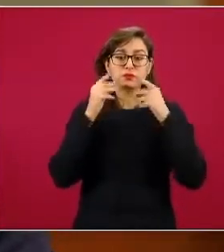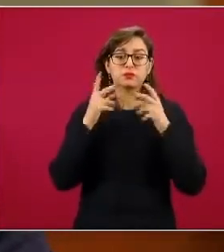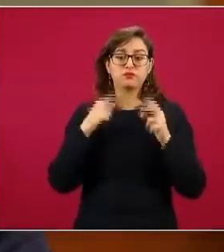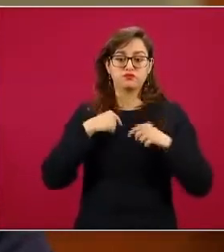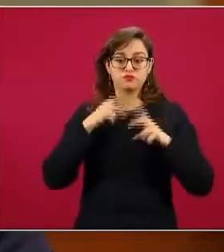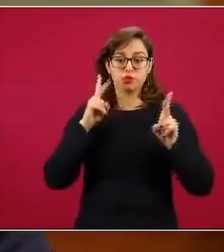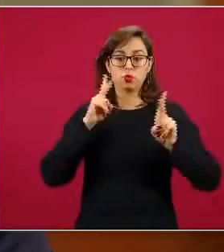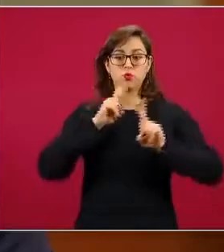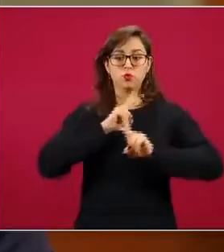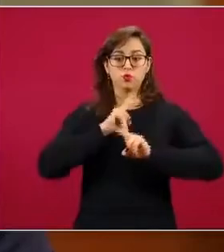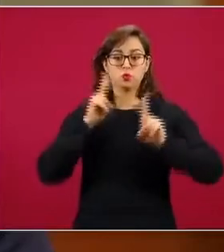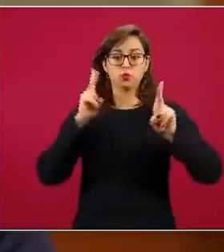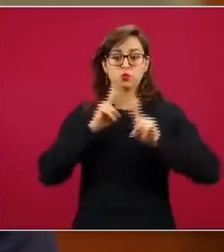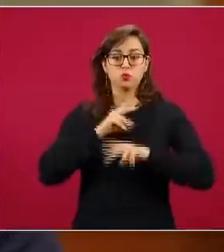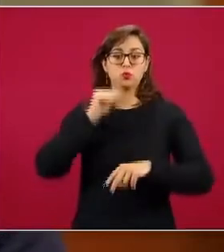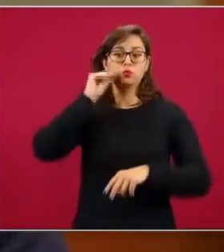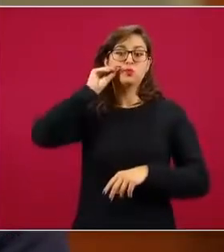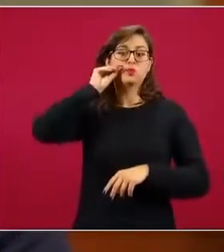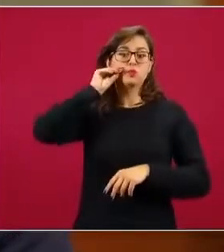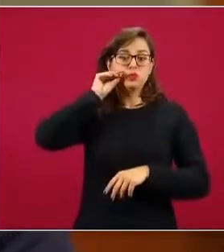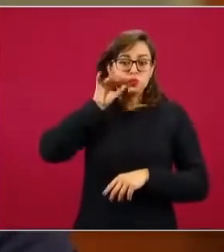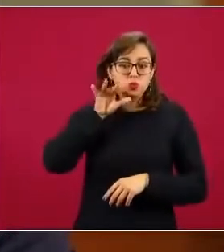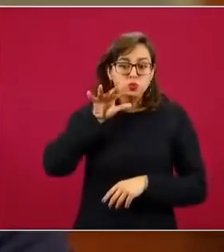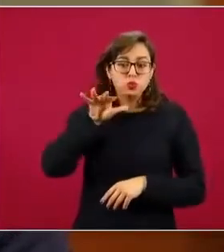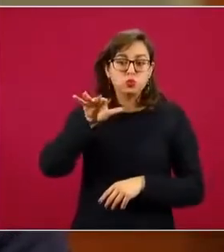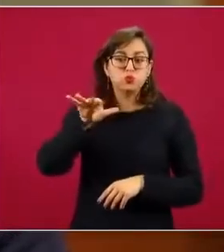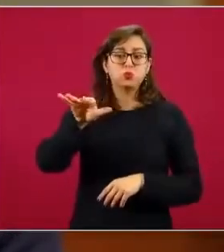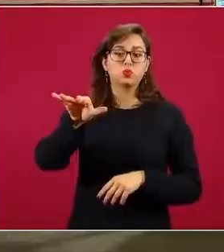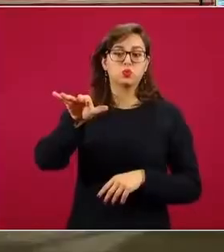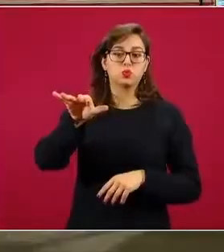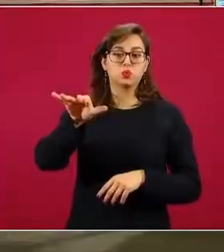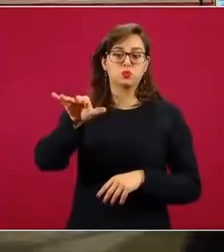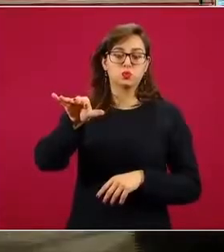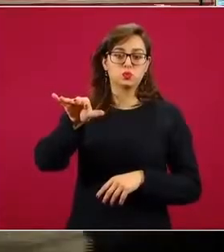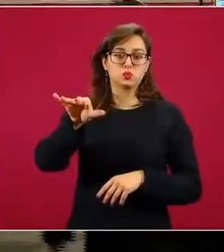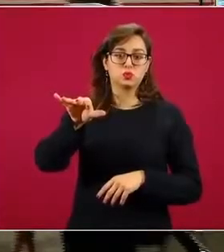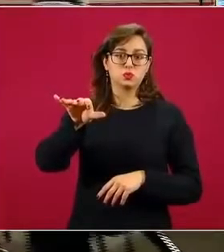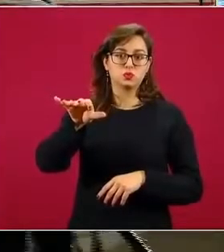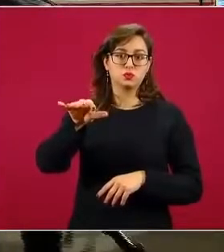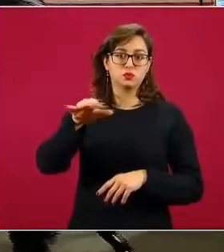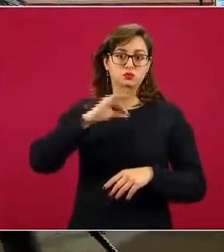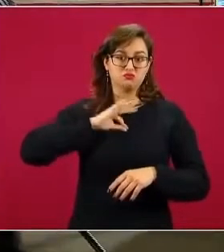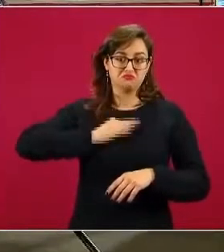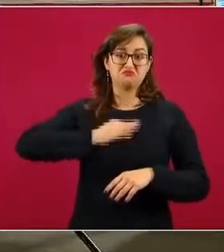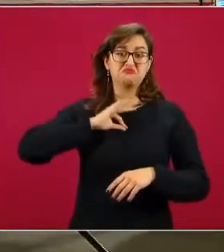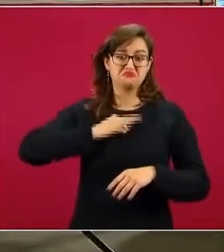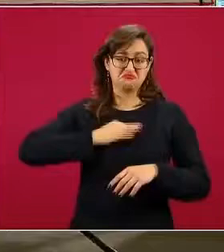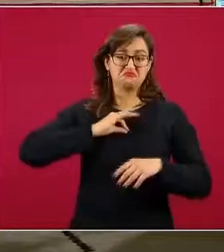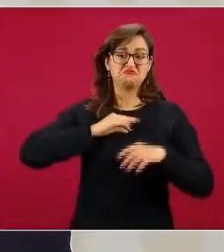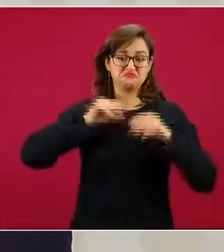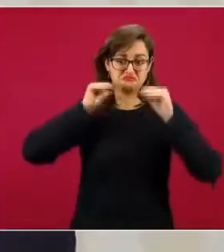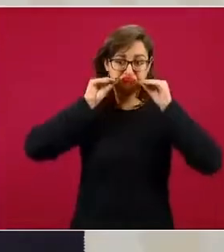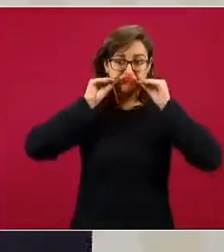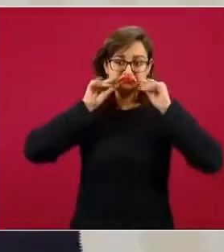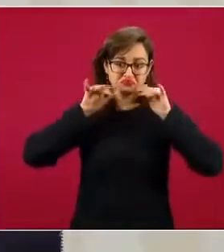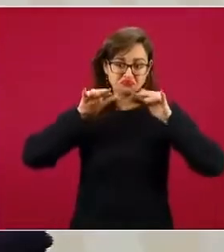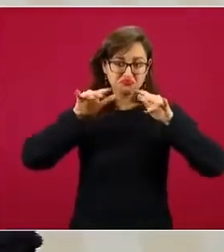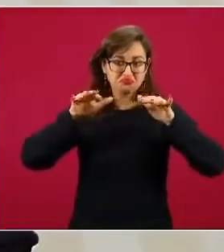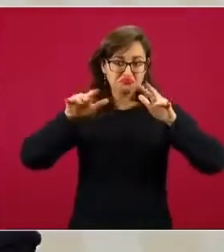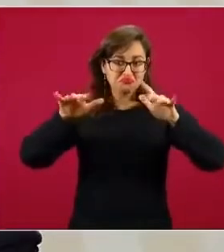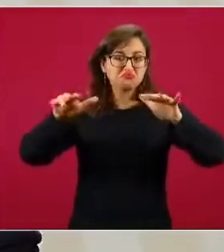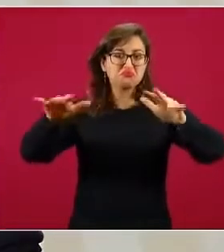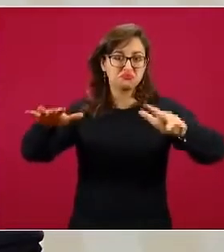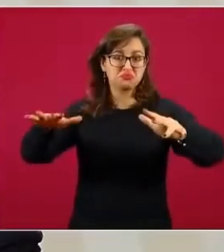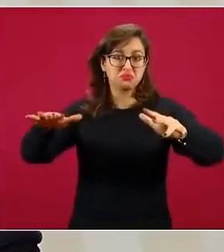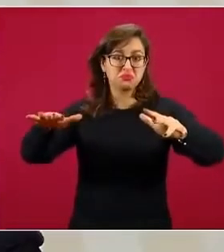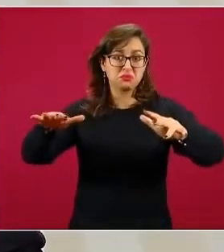expulse y que me filtre a mí, pero no filtra a la hora que yo expulso. Y lo hemos